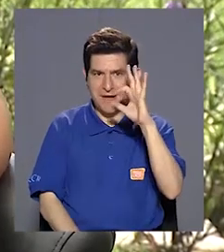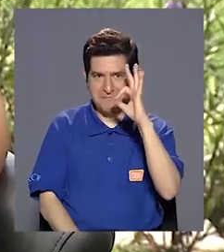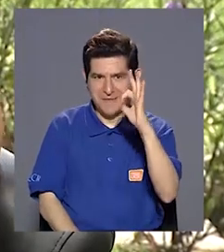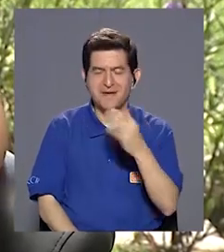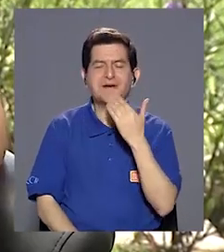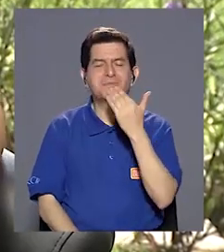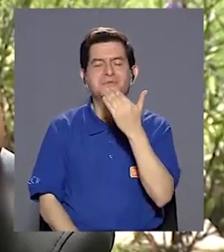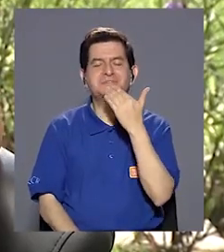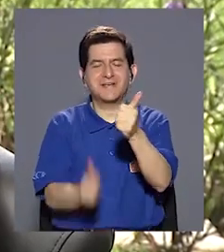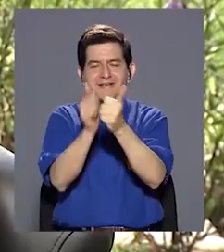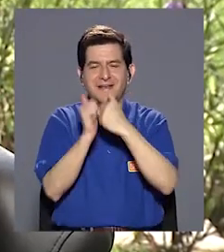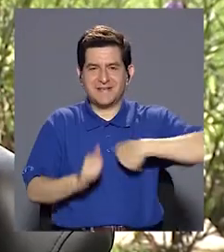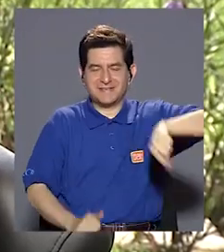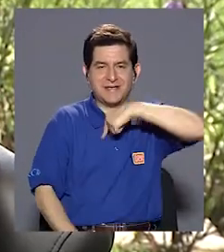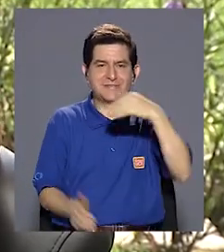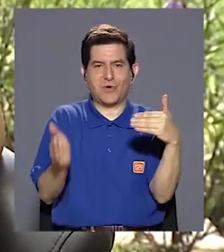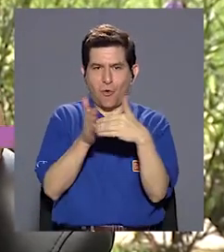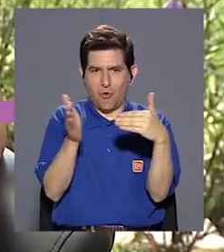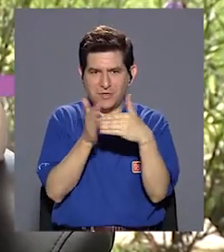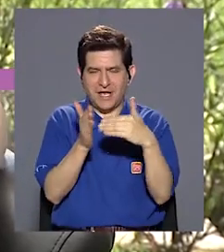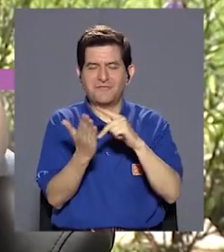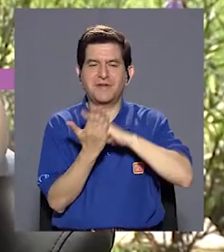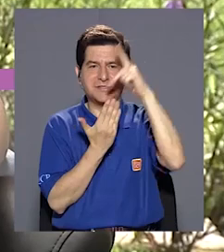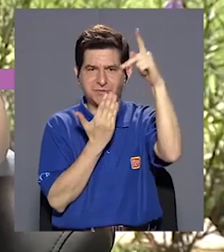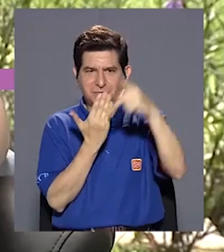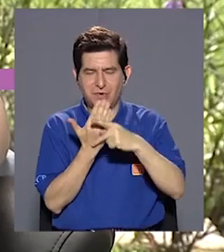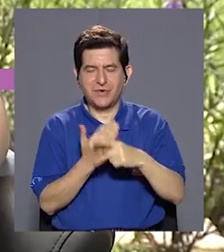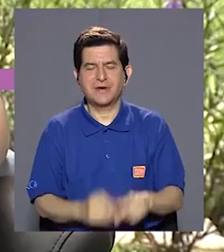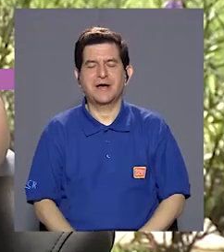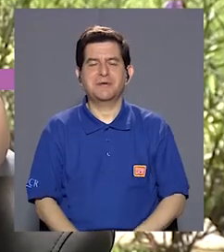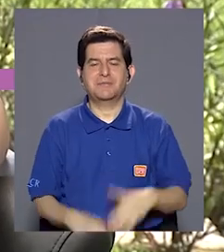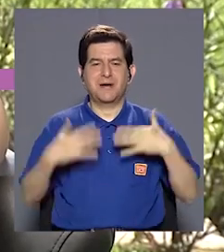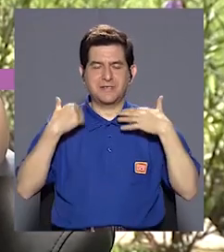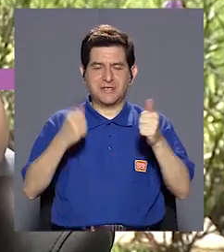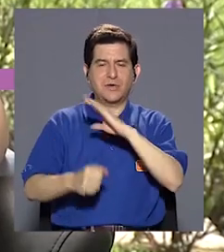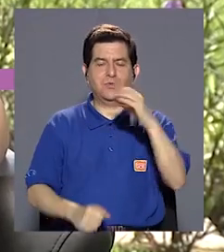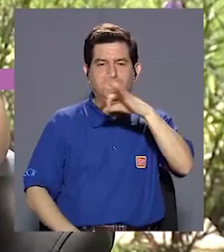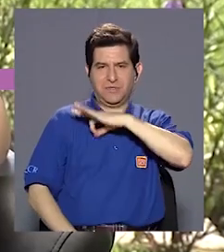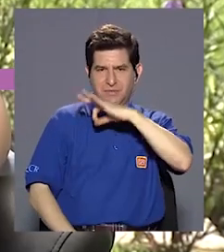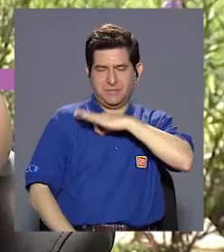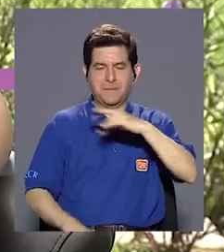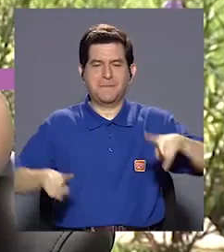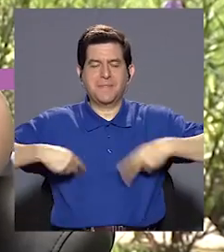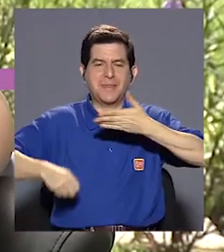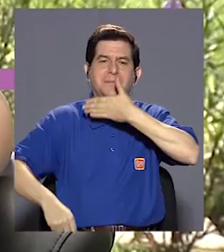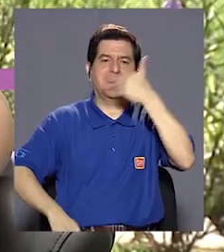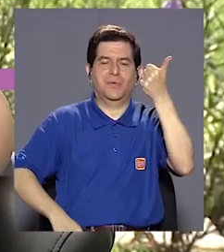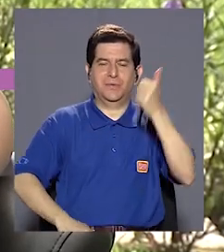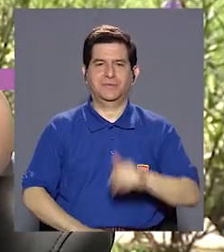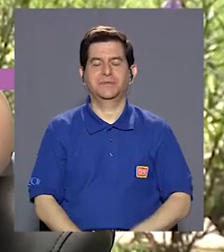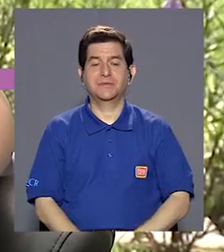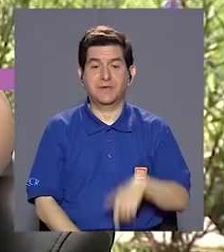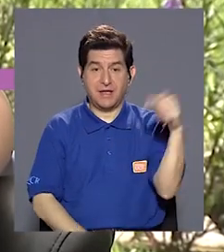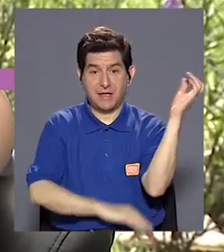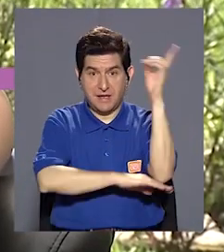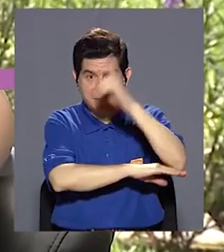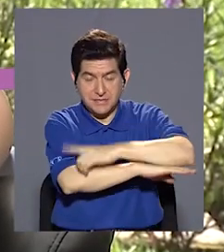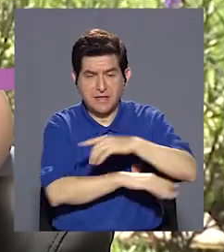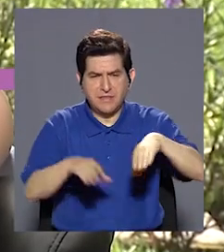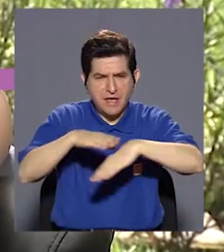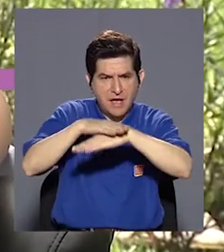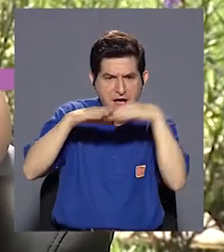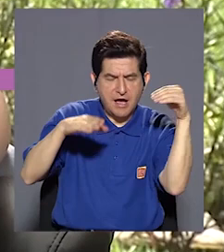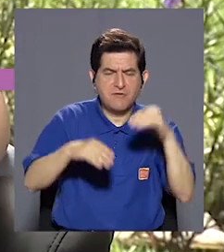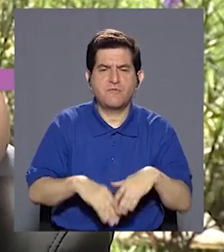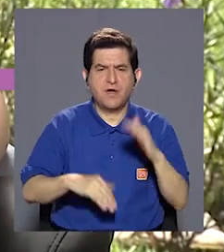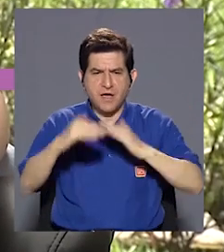Hola, ¿qué tal? Gracias por acompañarnos una vez más en su programa de Salud y Bienestar, Vivir Mejor. El día de hoy, desde